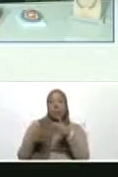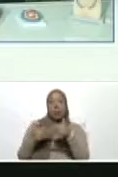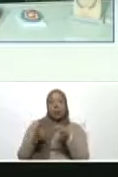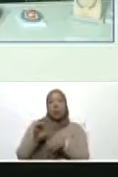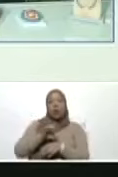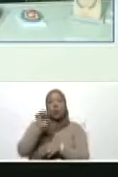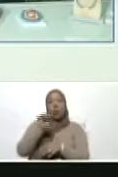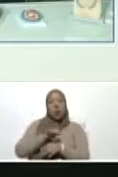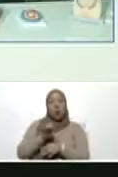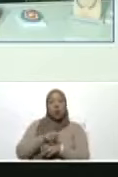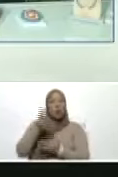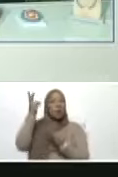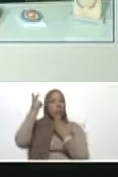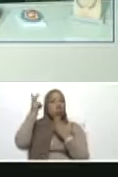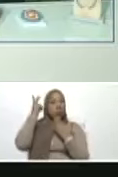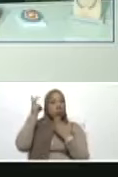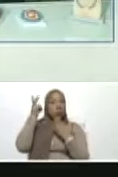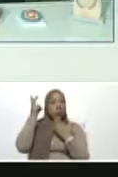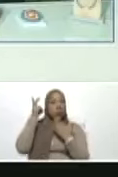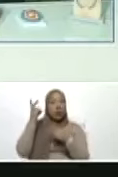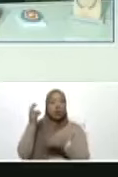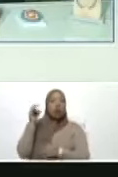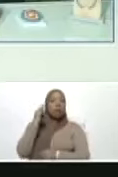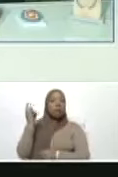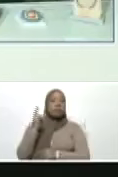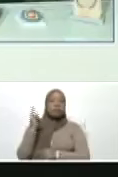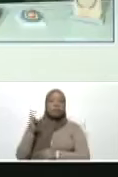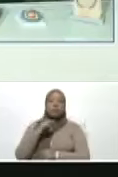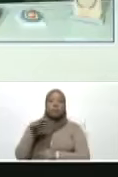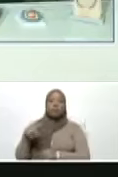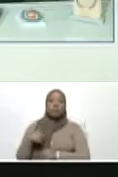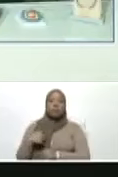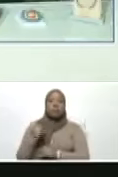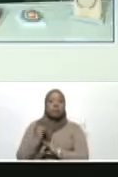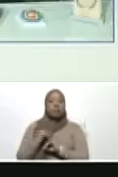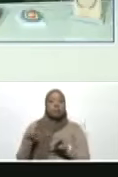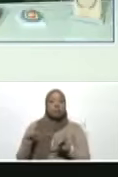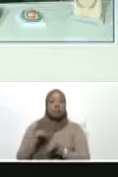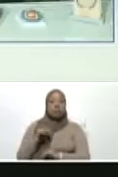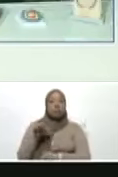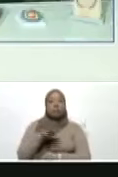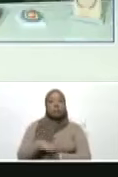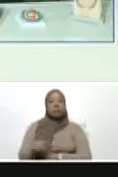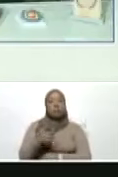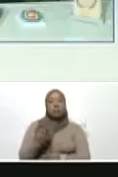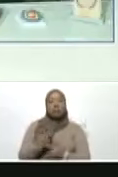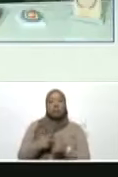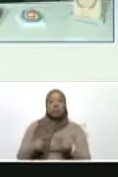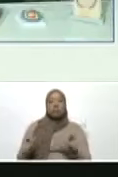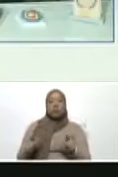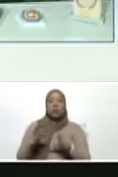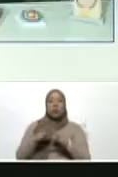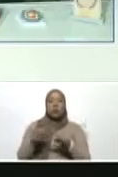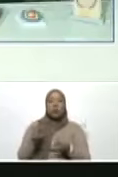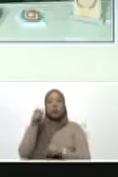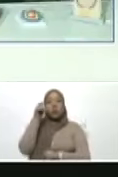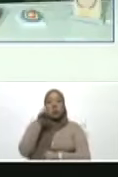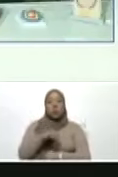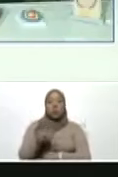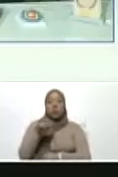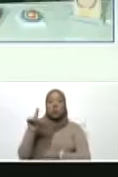Ecuador, Perú, fuimos a fundar Bolivia. Y le dimos la independencia plena y la libertad a todo el